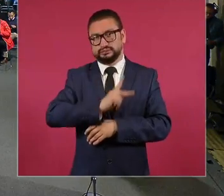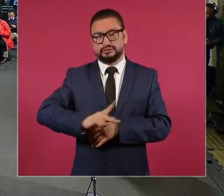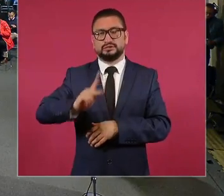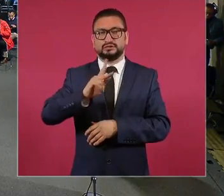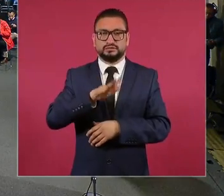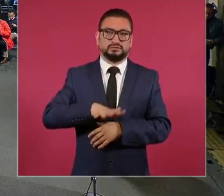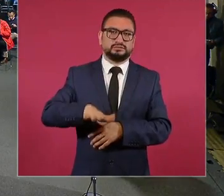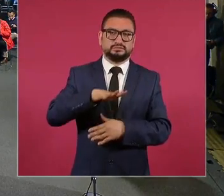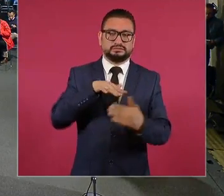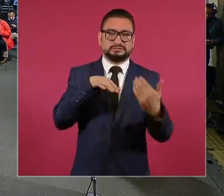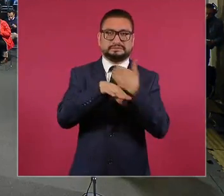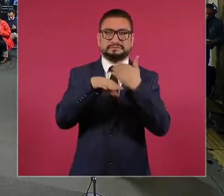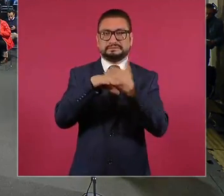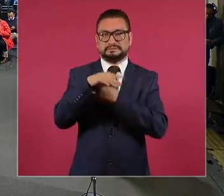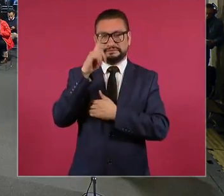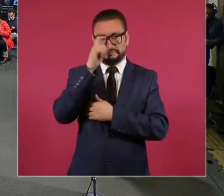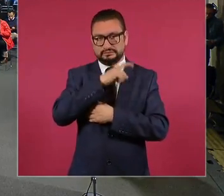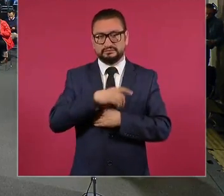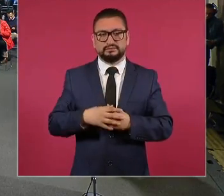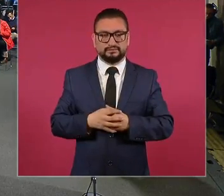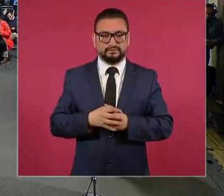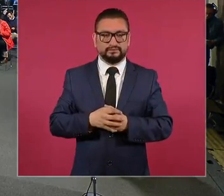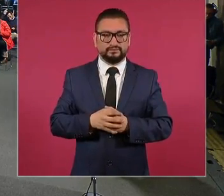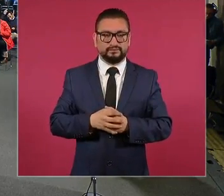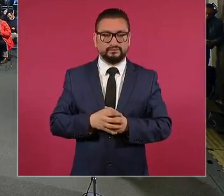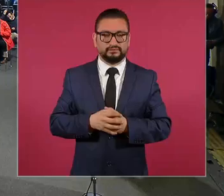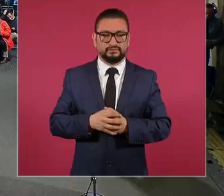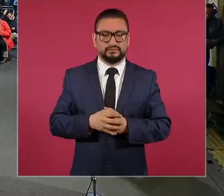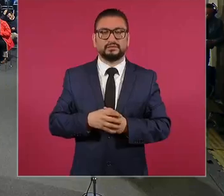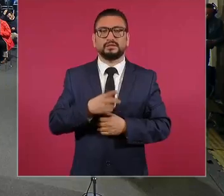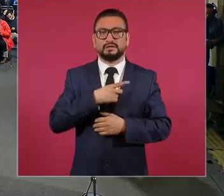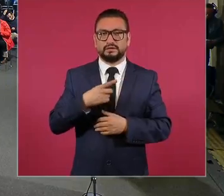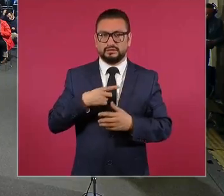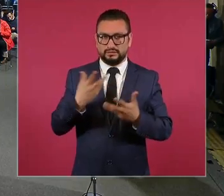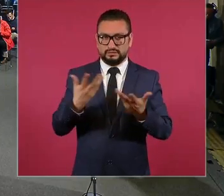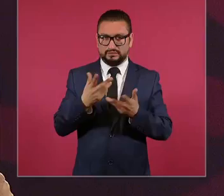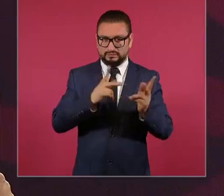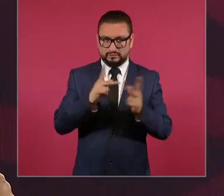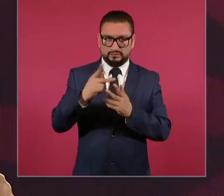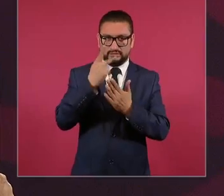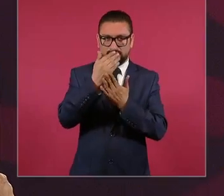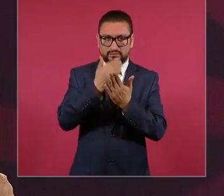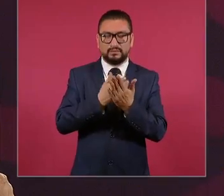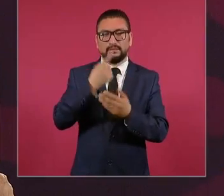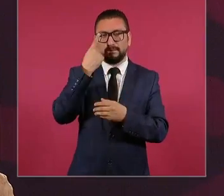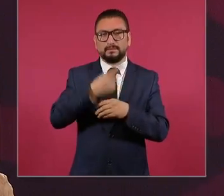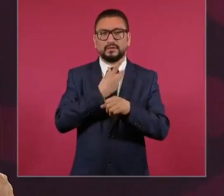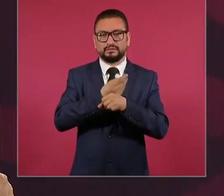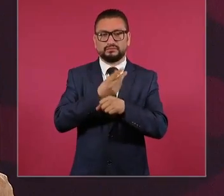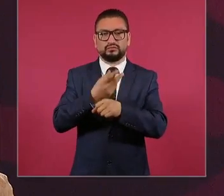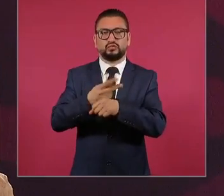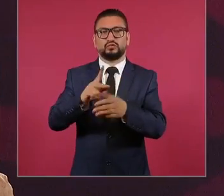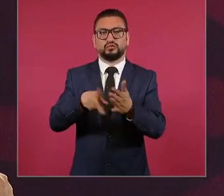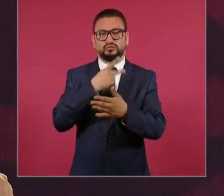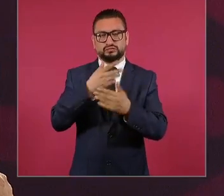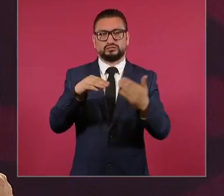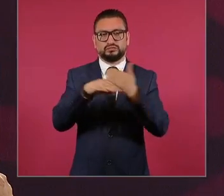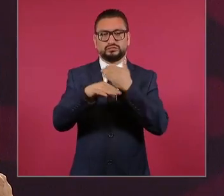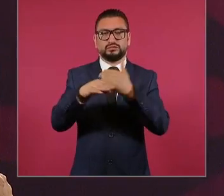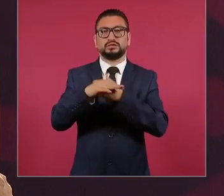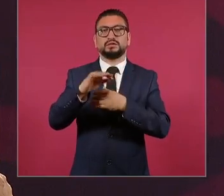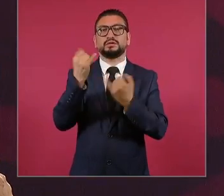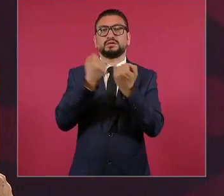mala situación. Tiene que haber un plan para repavimentar carreteras